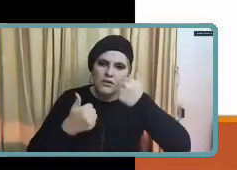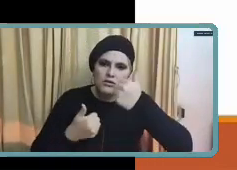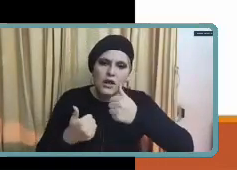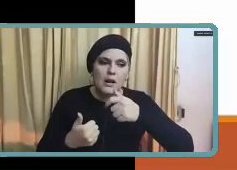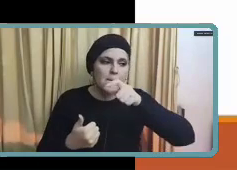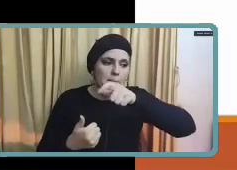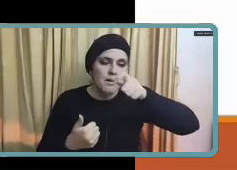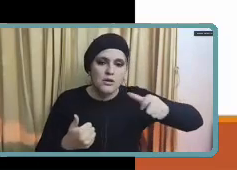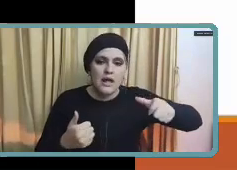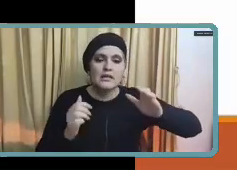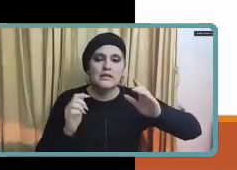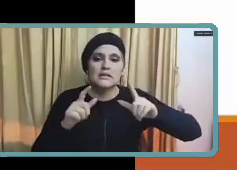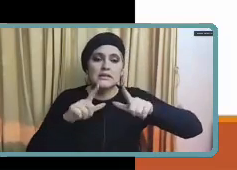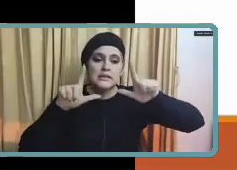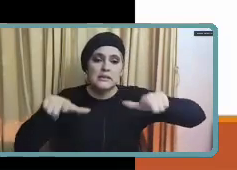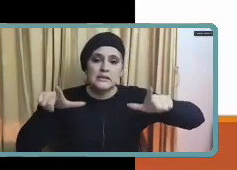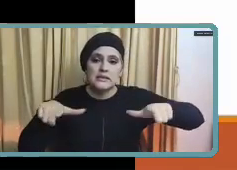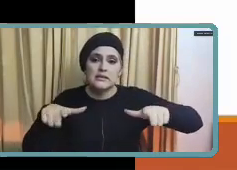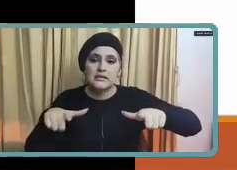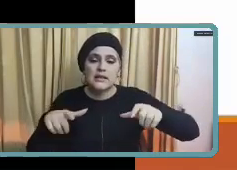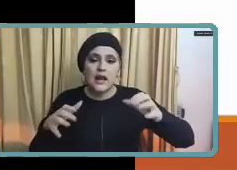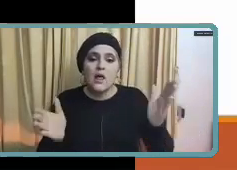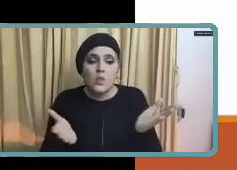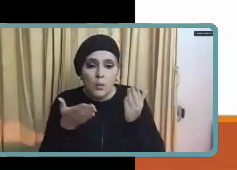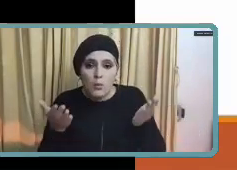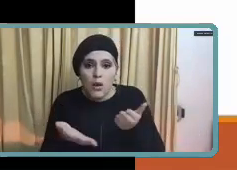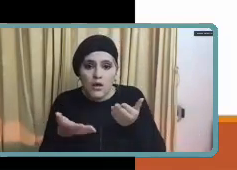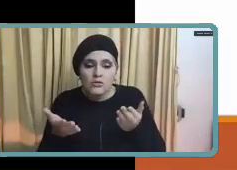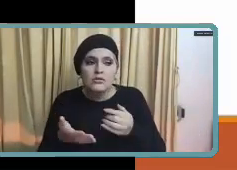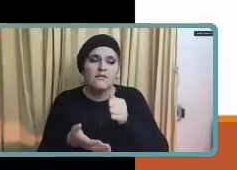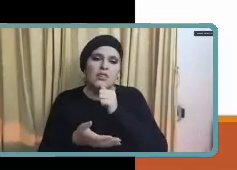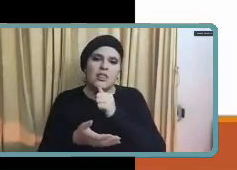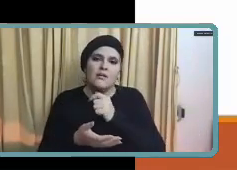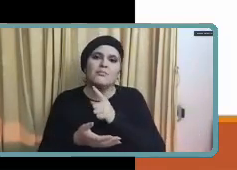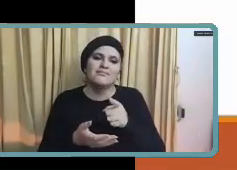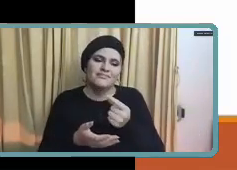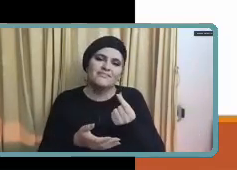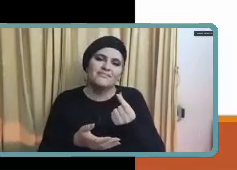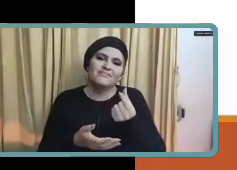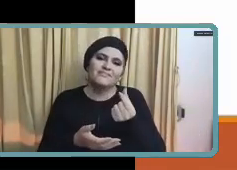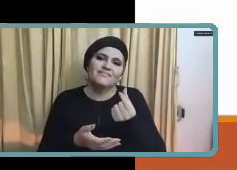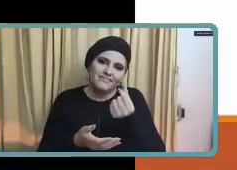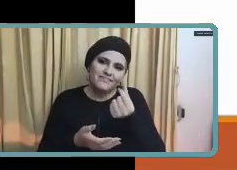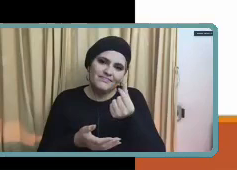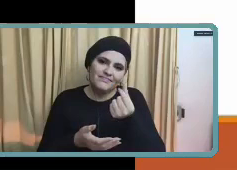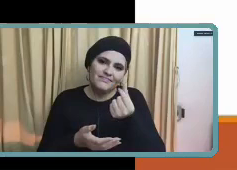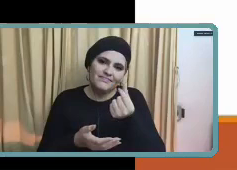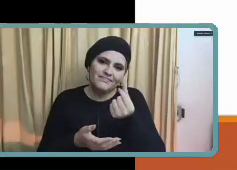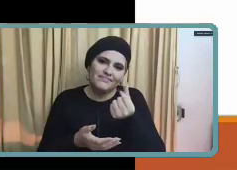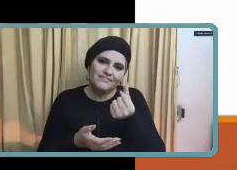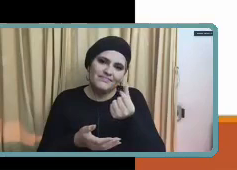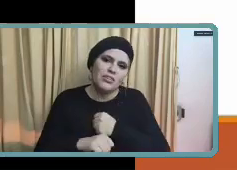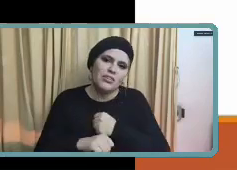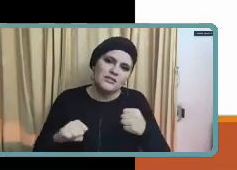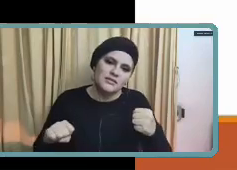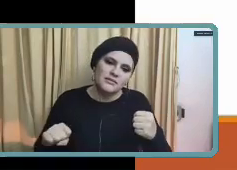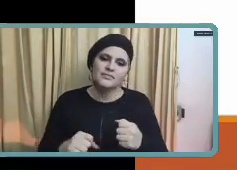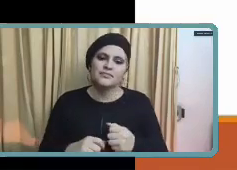las hacen, pero tenemos que mentir para ingresar a los niños, y eso no puede ser. Tenemos entonces que este es un